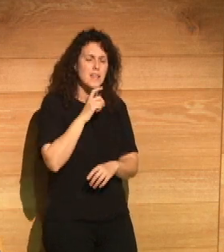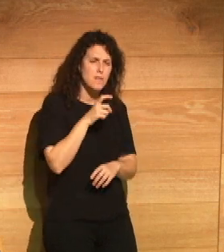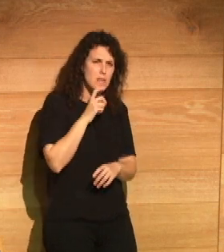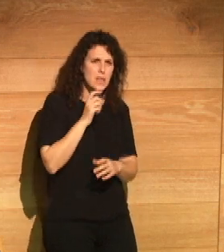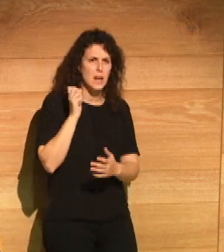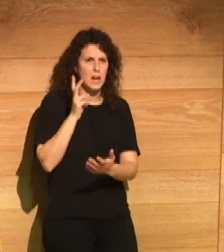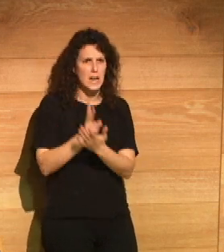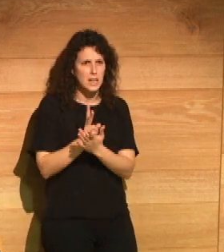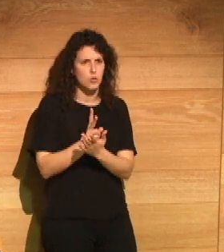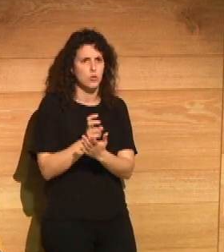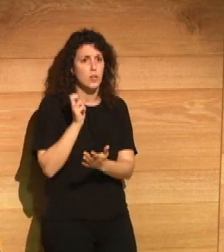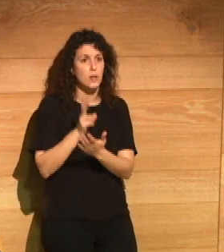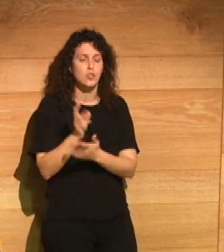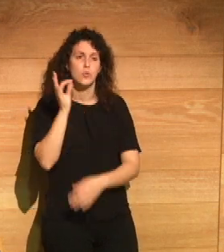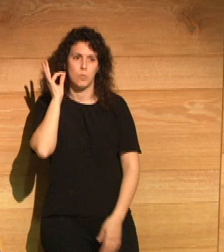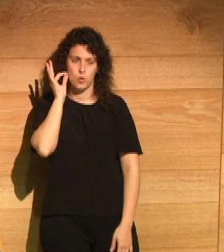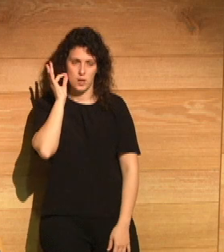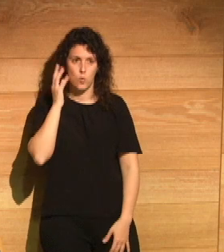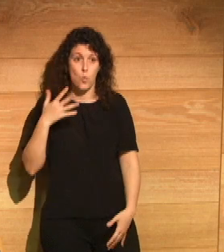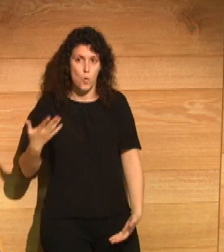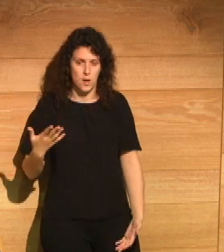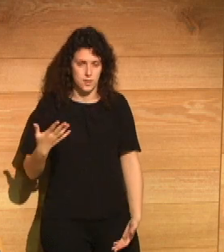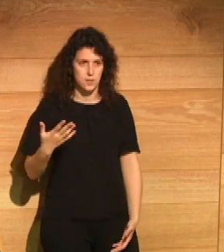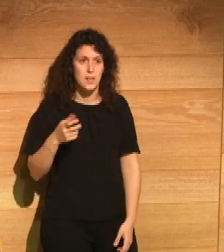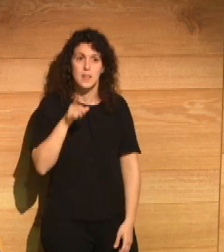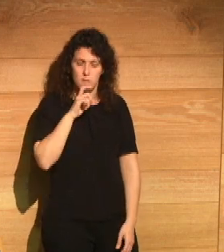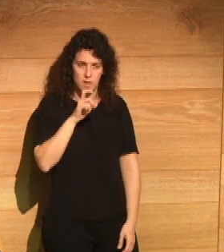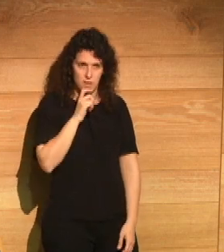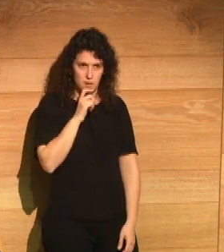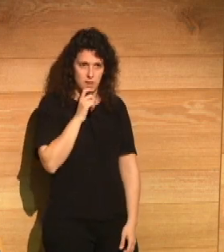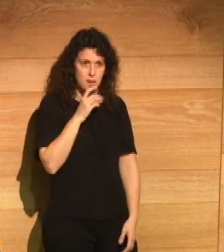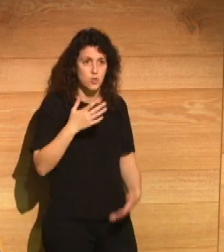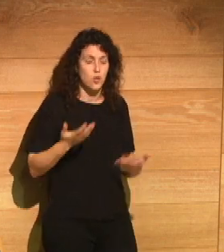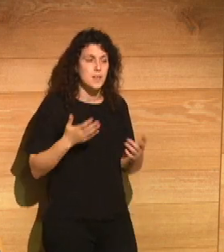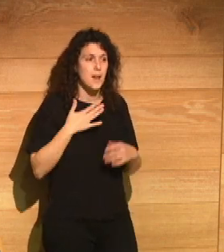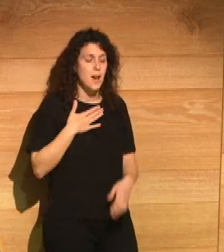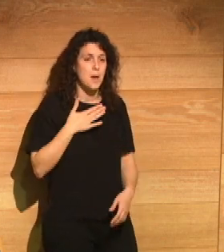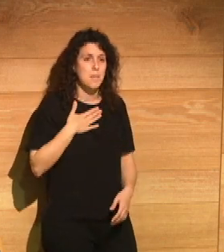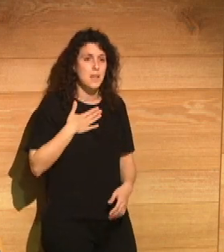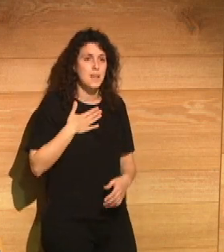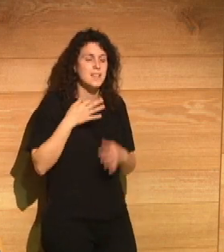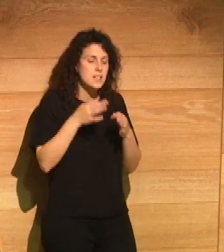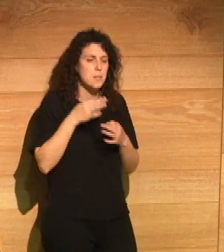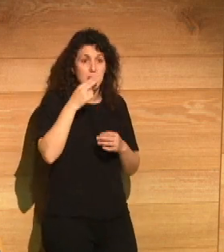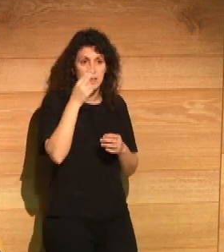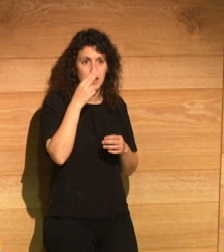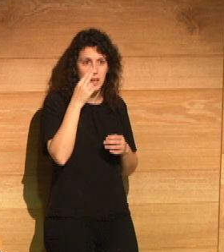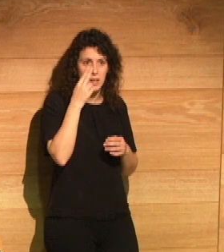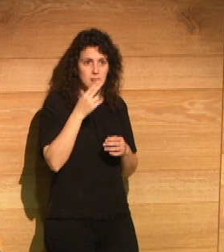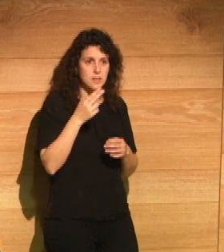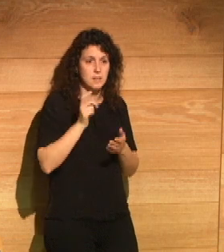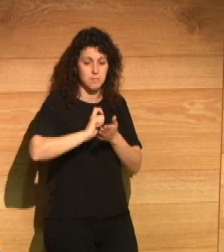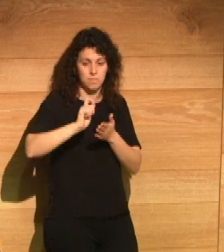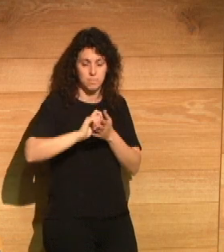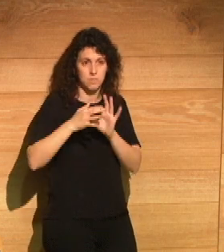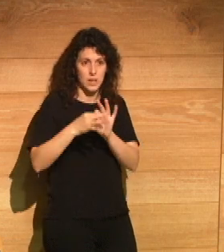que presupone para una mujer. Y entonces, a mí lo que siempre me ha interesado como escritora es